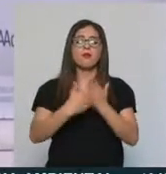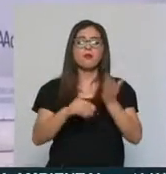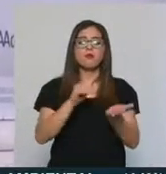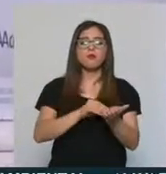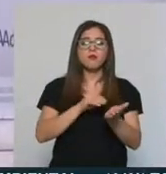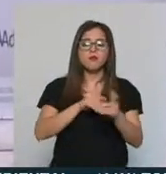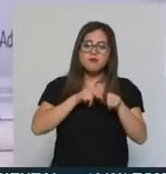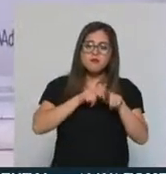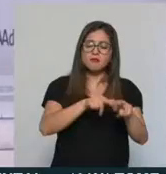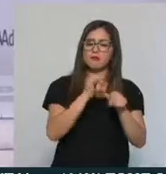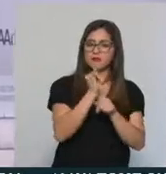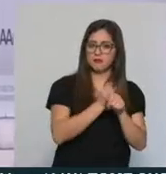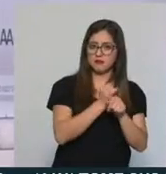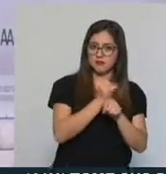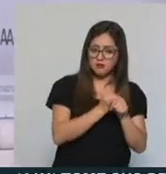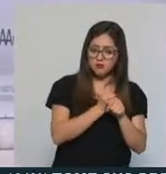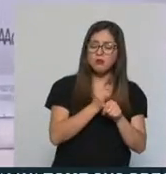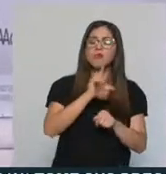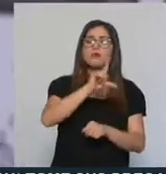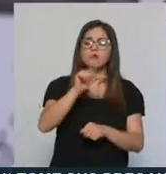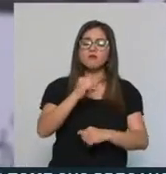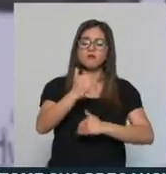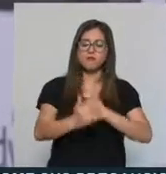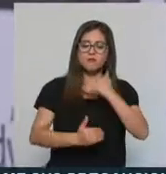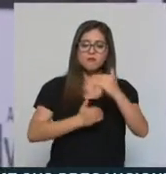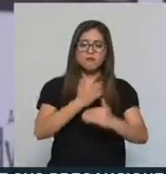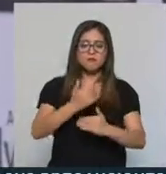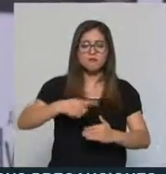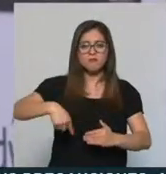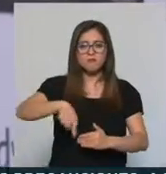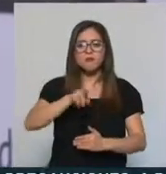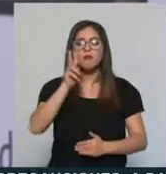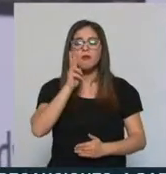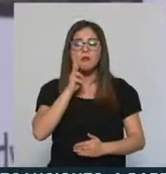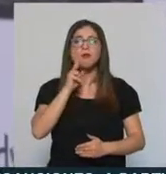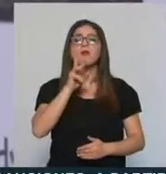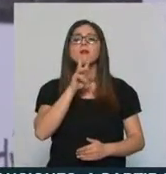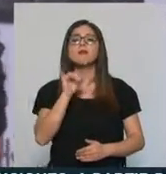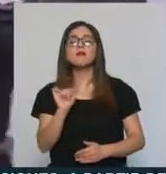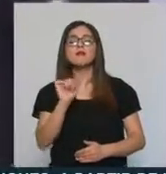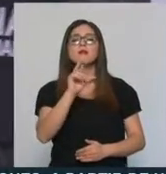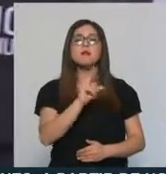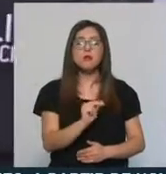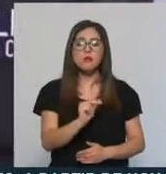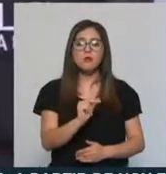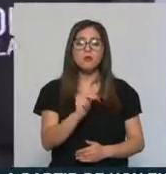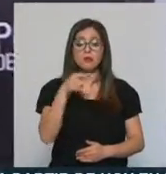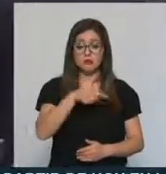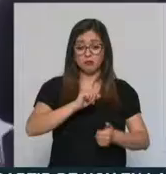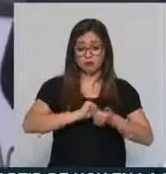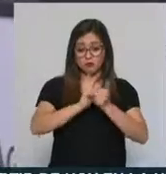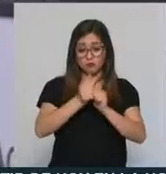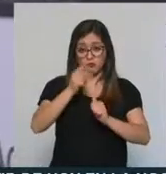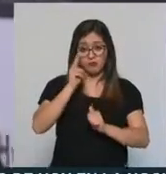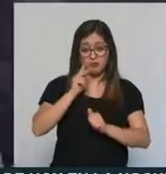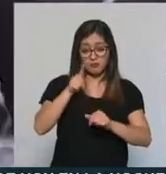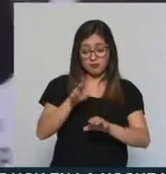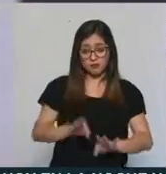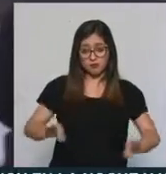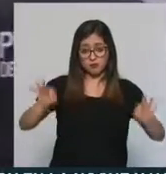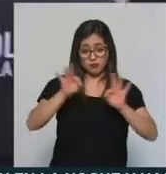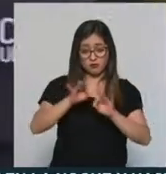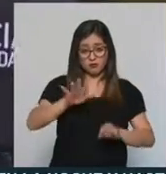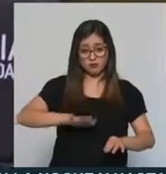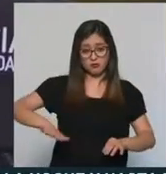momentos y es así como ha seguido creciendo esta investigación y dando mejores resultados. Entonces es una manera de operar que es fundamental para